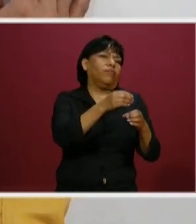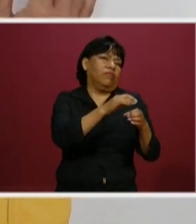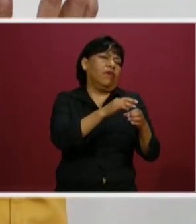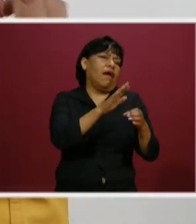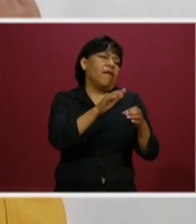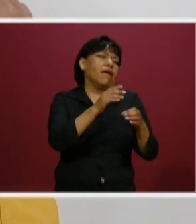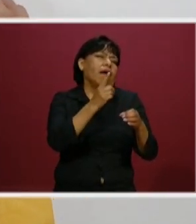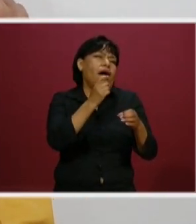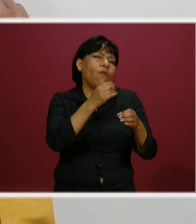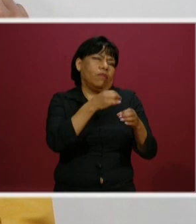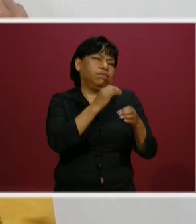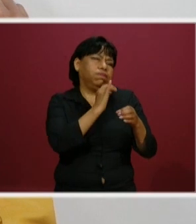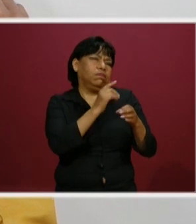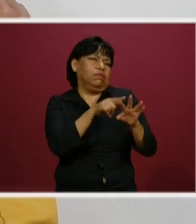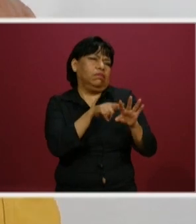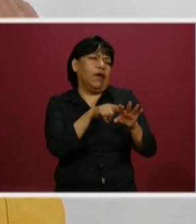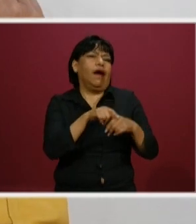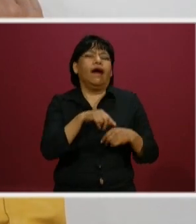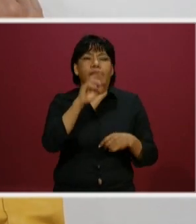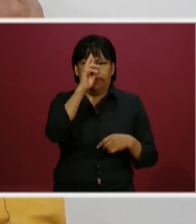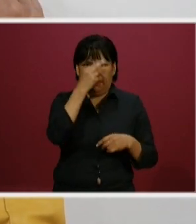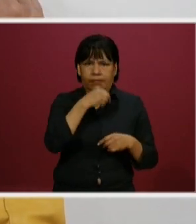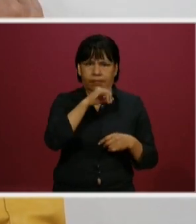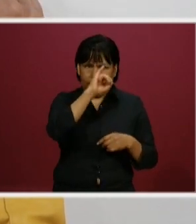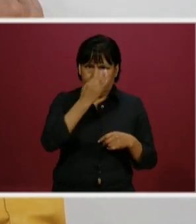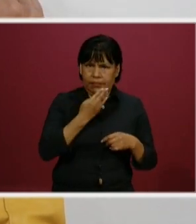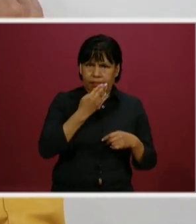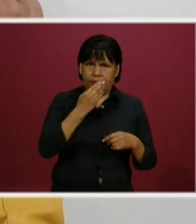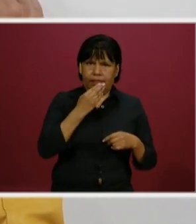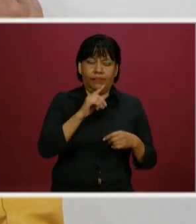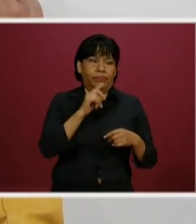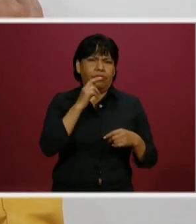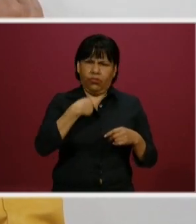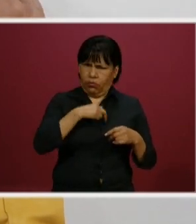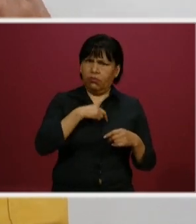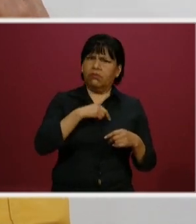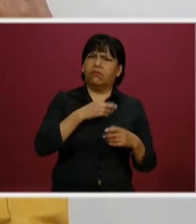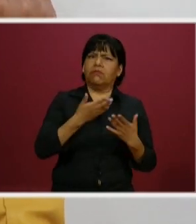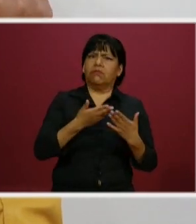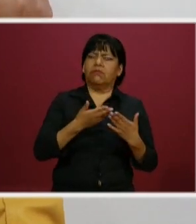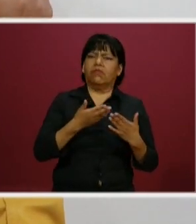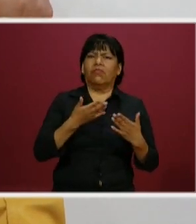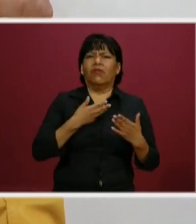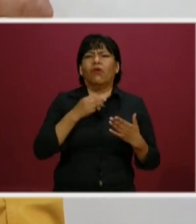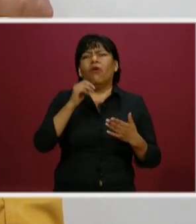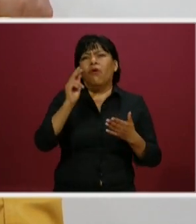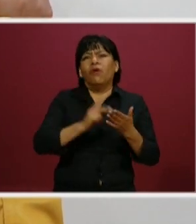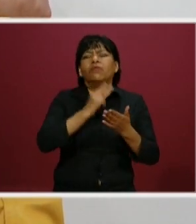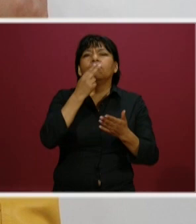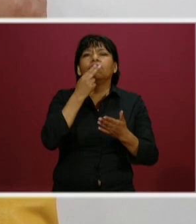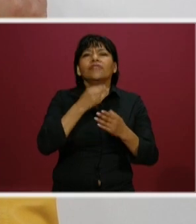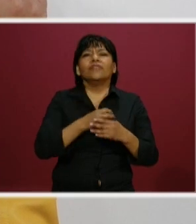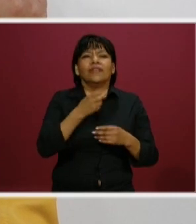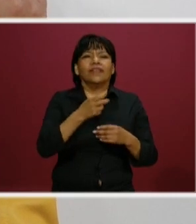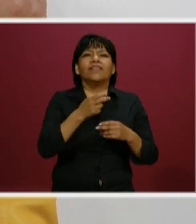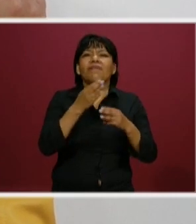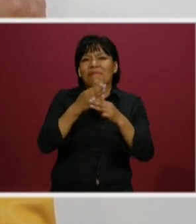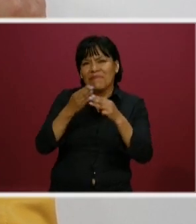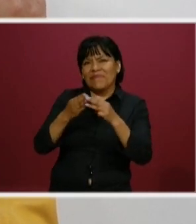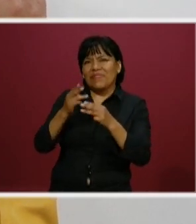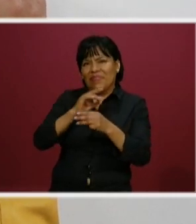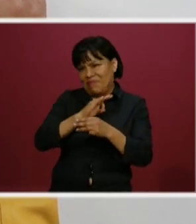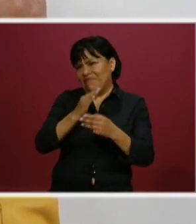luego toman agua recuerda que la imagen revisamos que nosotros tenemos que reutilizar esos materiales